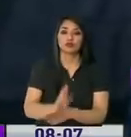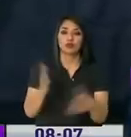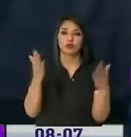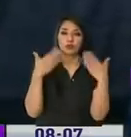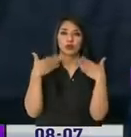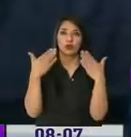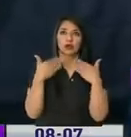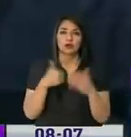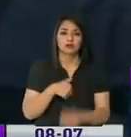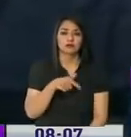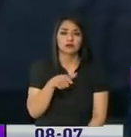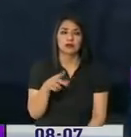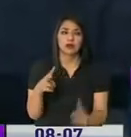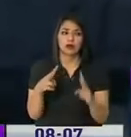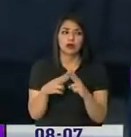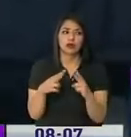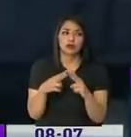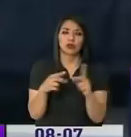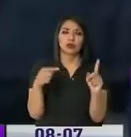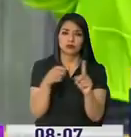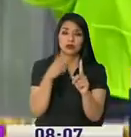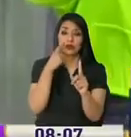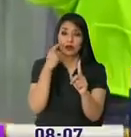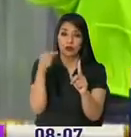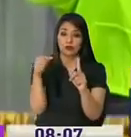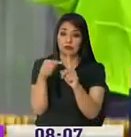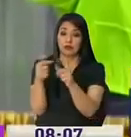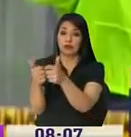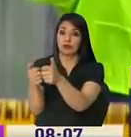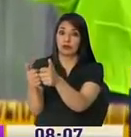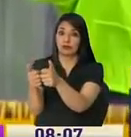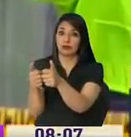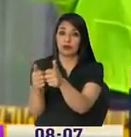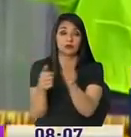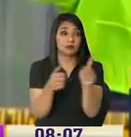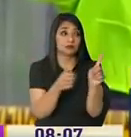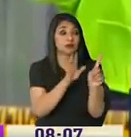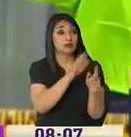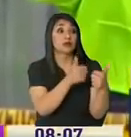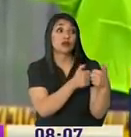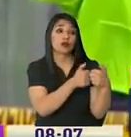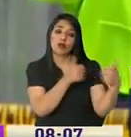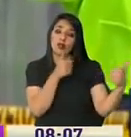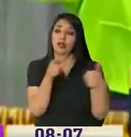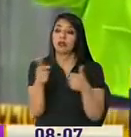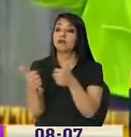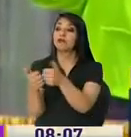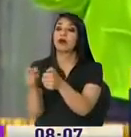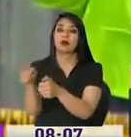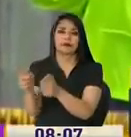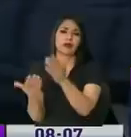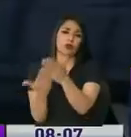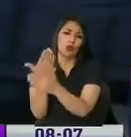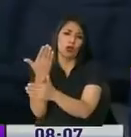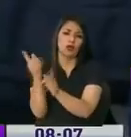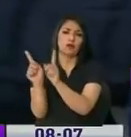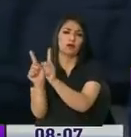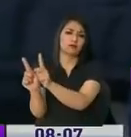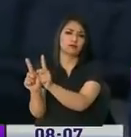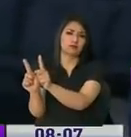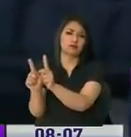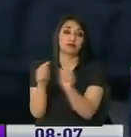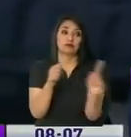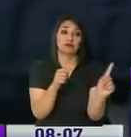conocí a un chico y ese chico dice que el ganado ella ya había sido con esta otra chica sabía amor